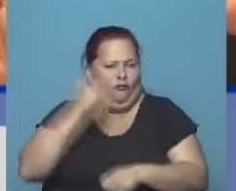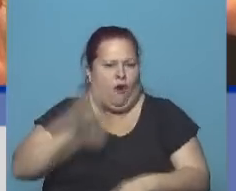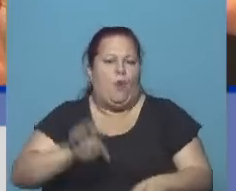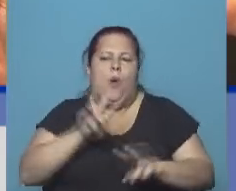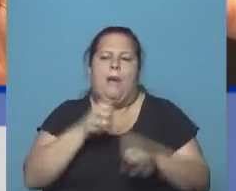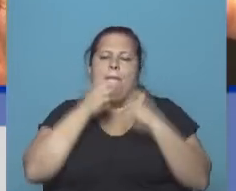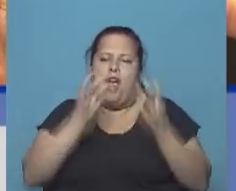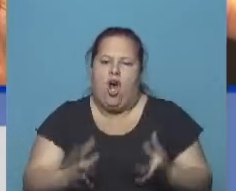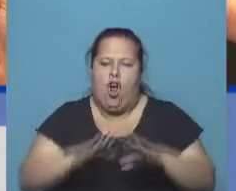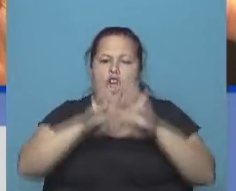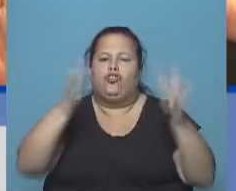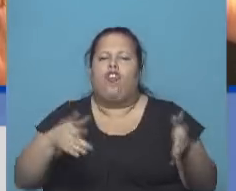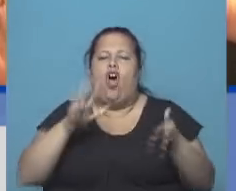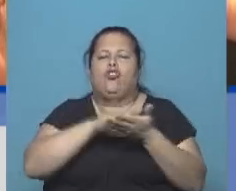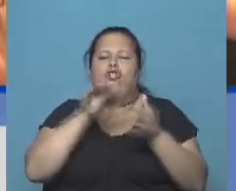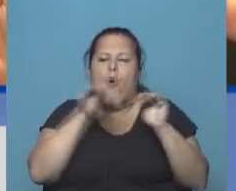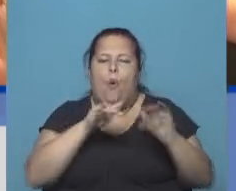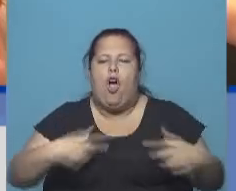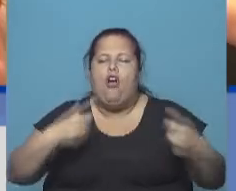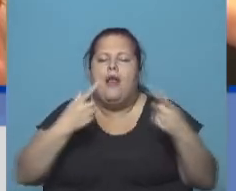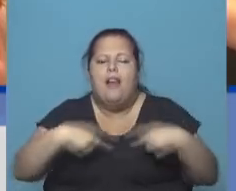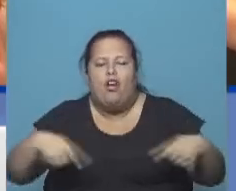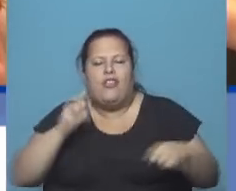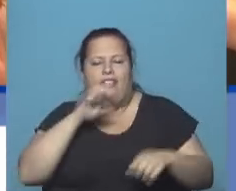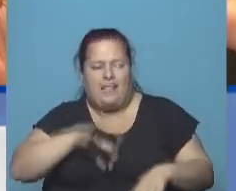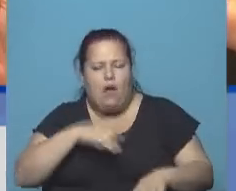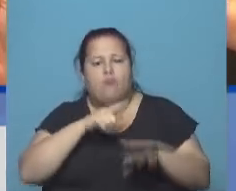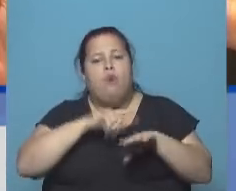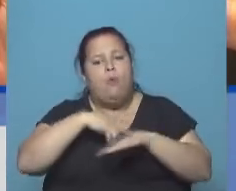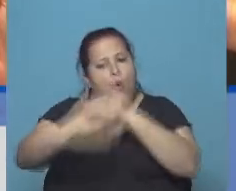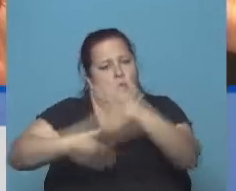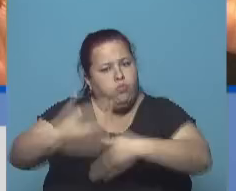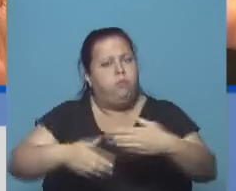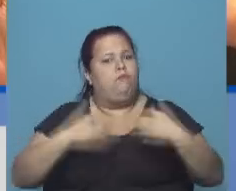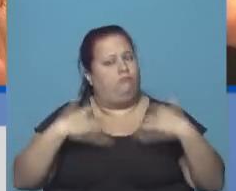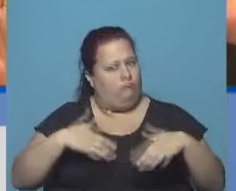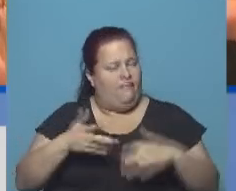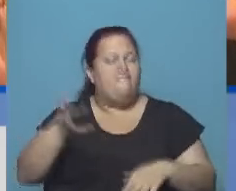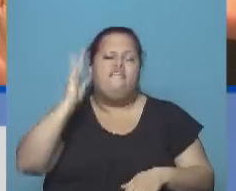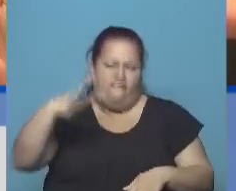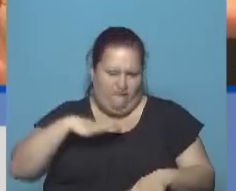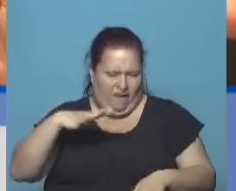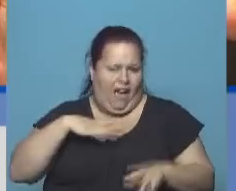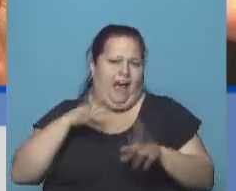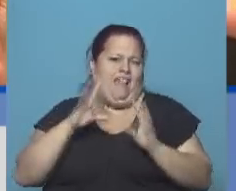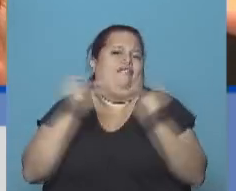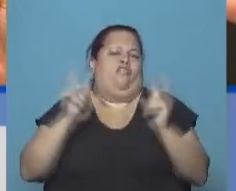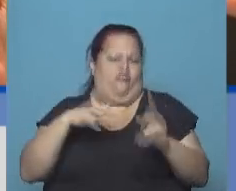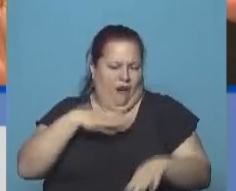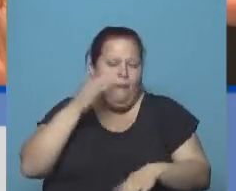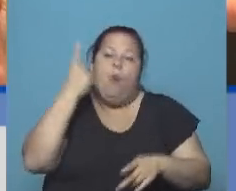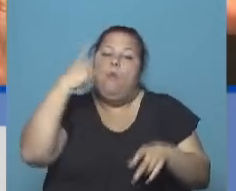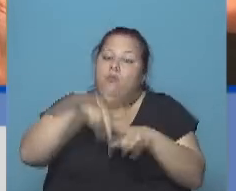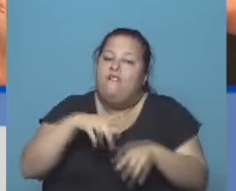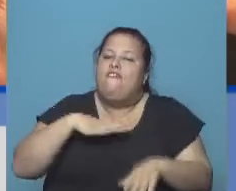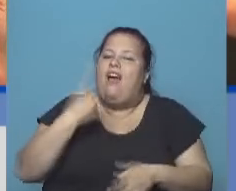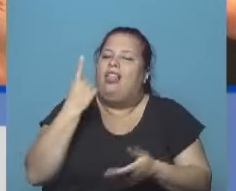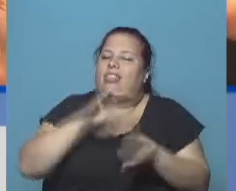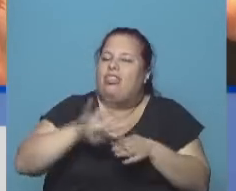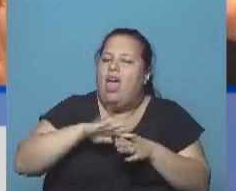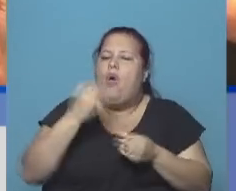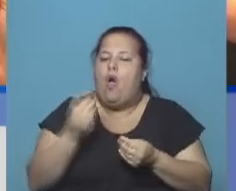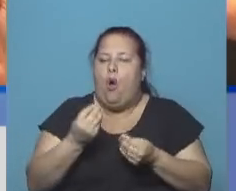todos, como han visto ustedes en el acta, por unanimidad, estos criterios que, les vuelvo a repetir, no van a ser otra cosa que tener una mucho mejor calidad